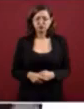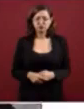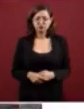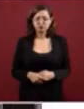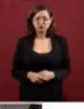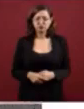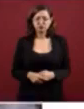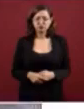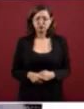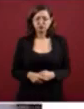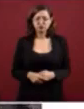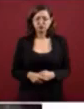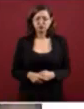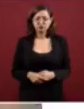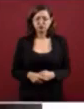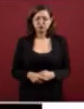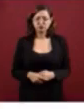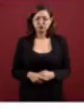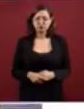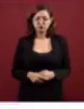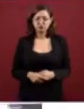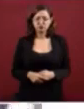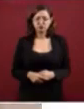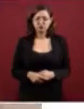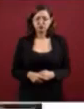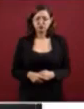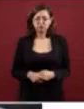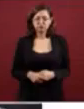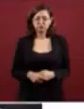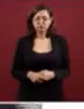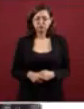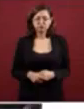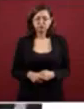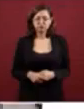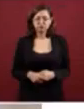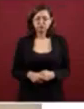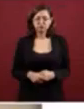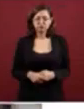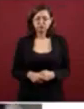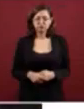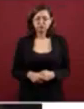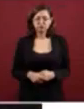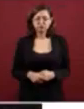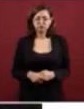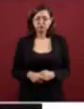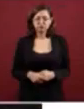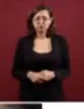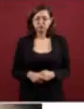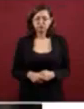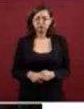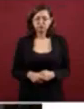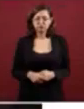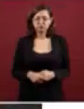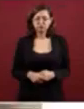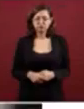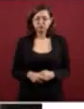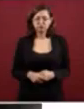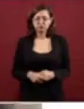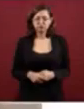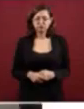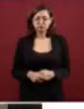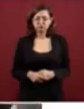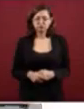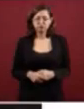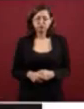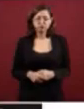hermano. ¿Traes armas? No, ya. Tranquilo, tranquilo. No, él no tiene nada que ver, oiga. Dile a la gente